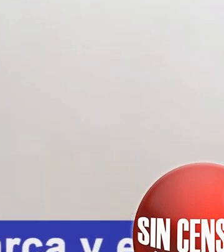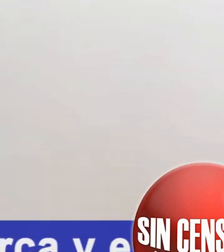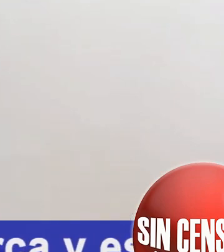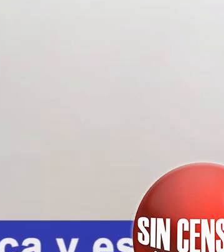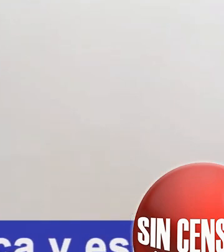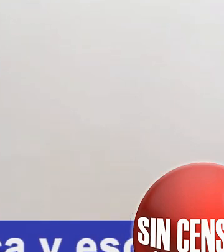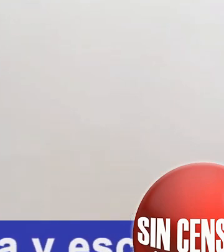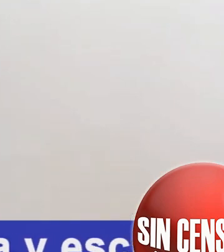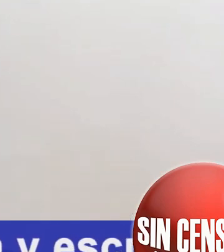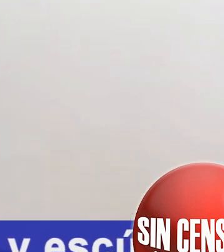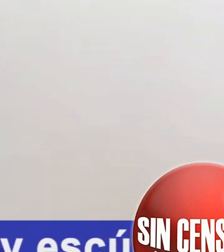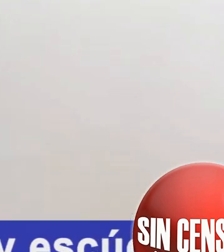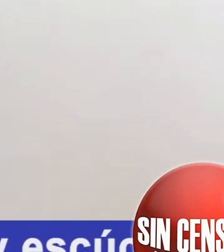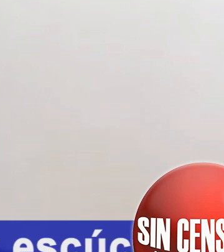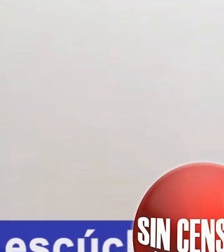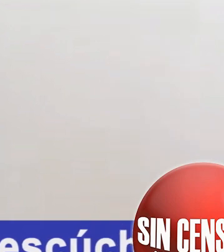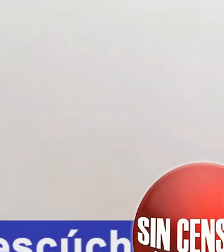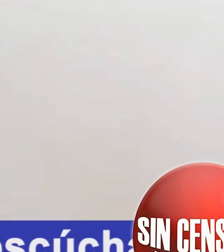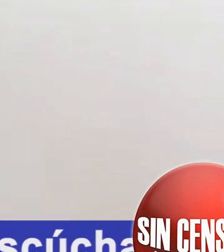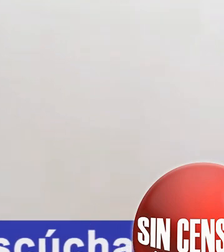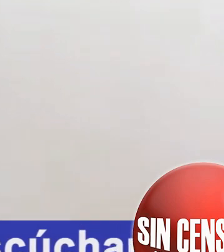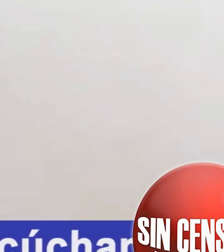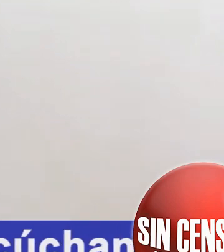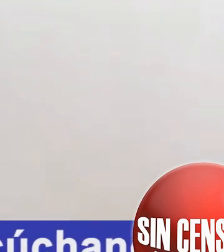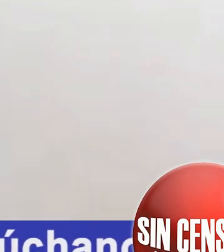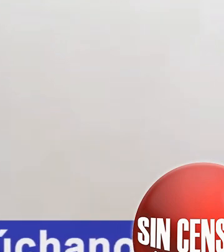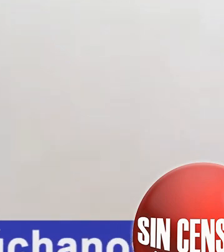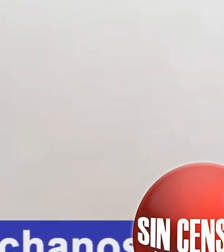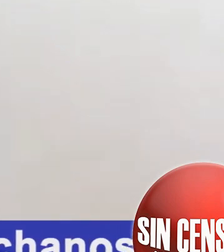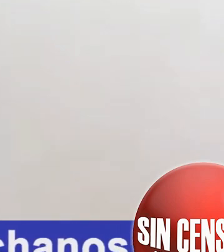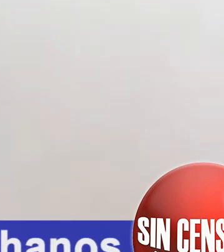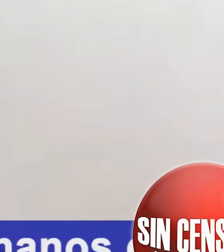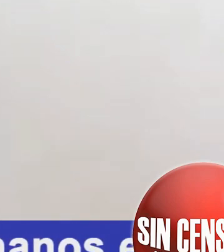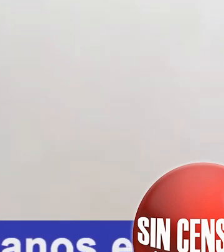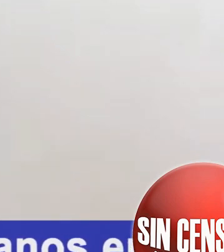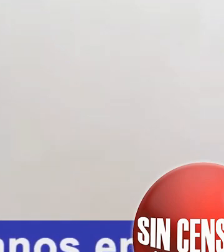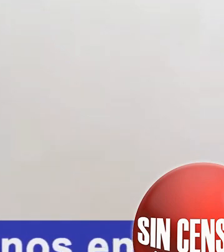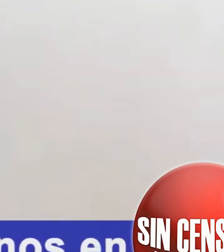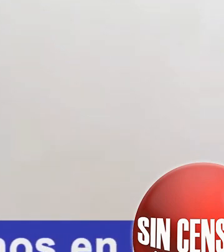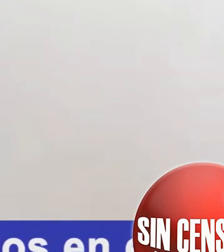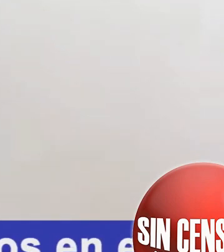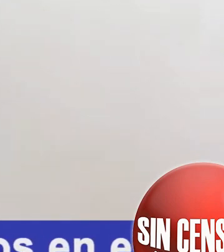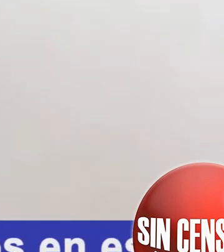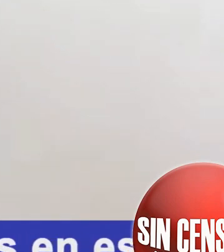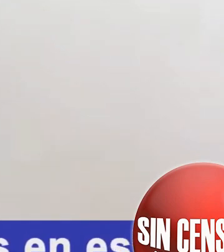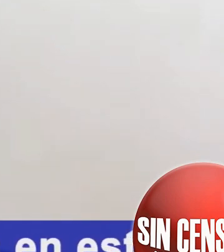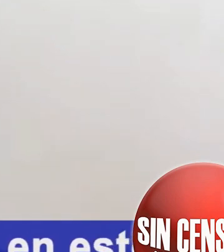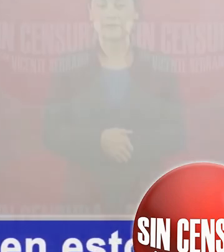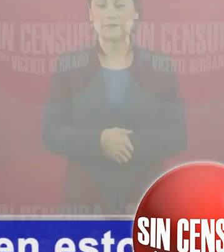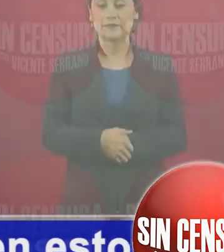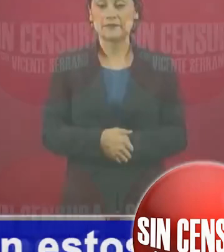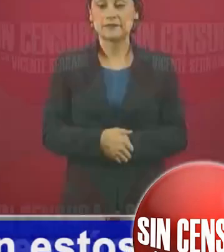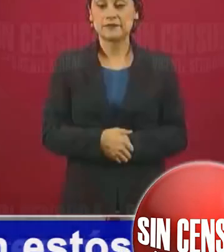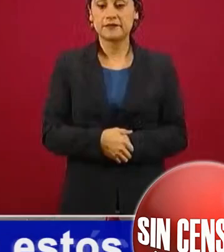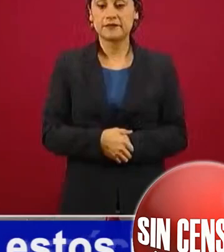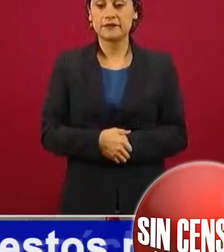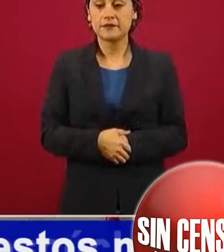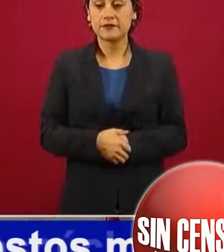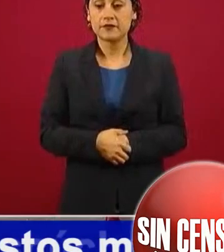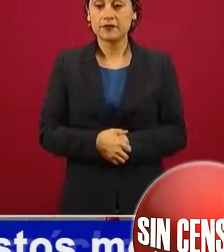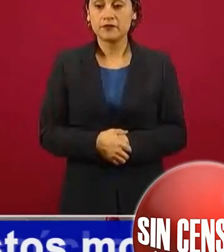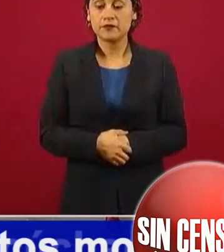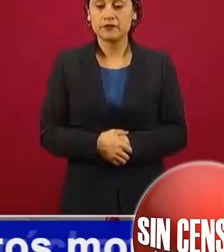Felipe Calderón, pero después de ver y escuchar al presidente Andrés Manuel López Obrador en la mañanera. A ver